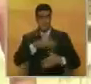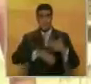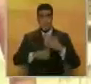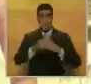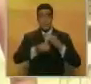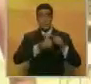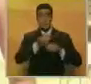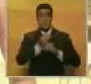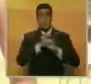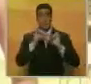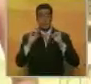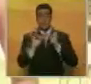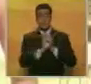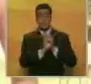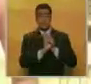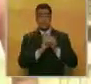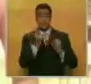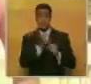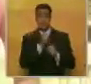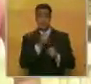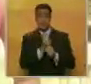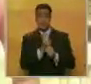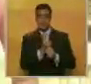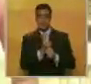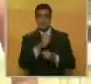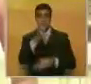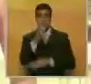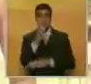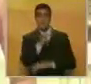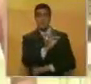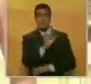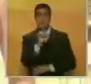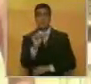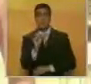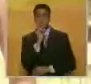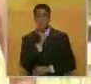Organización Internacional de Empleadores. Desde el estado Lara, Fiorella Agredo, Noticiero Venevisión.